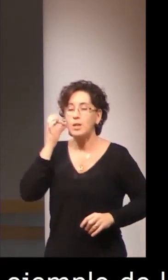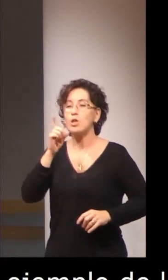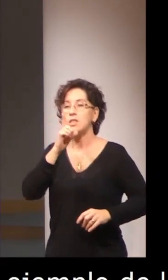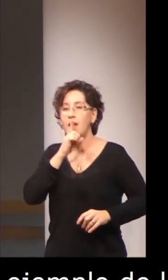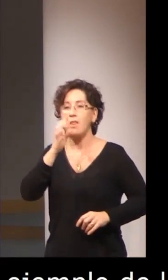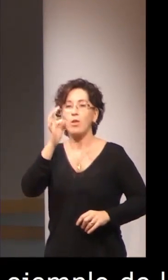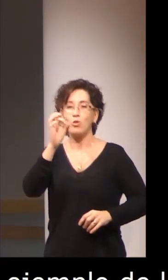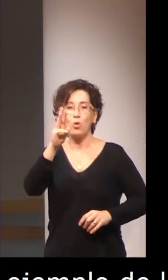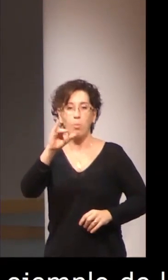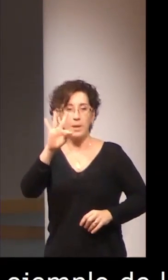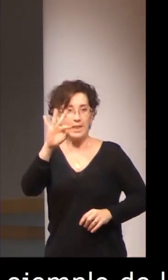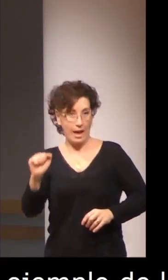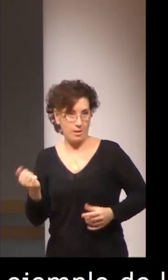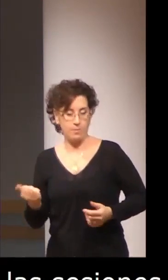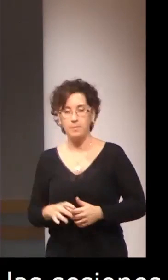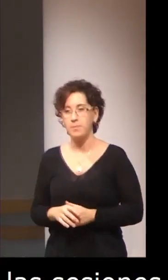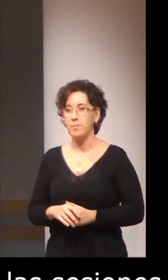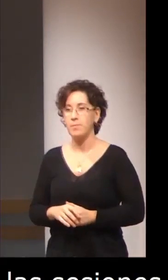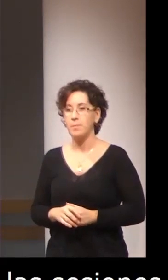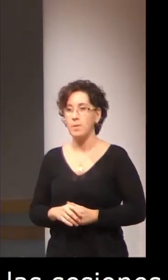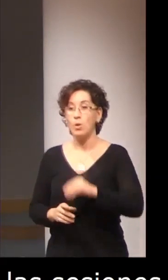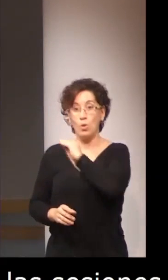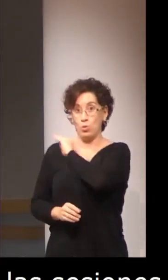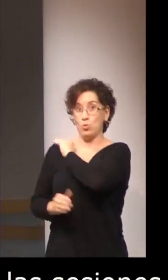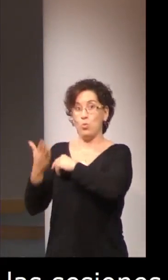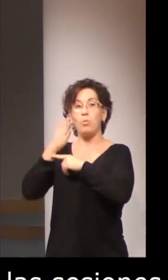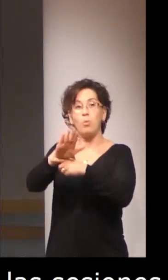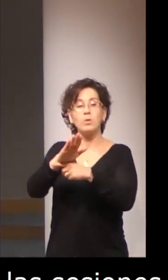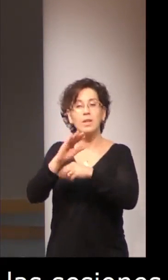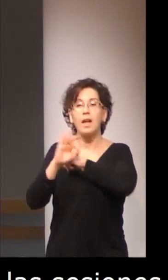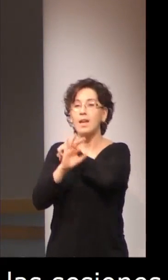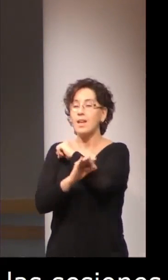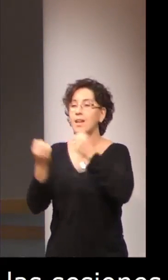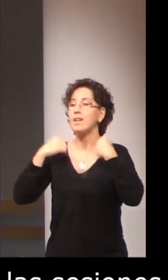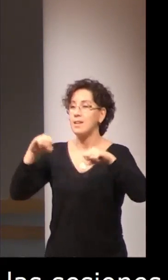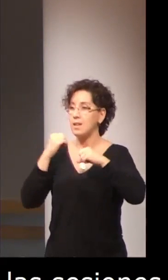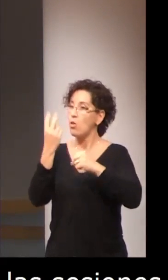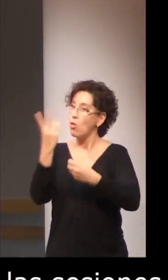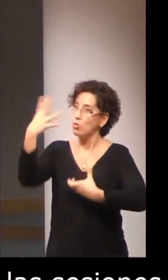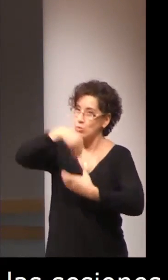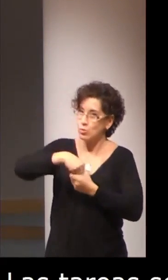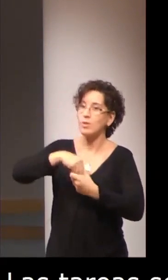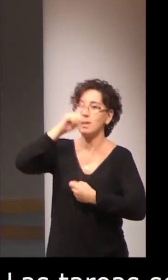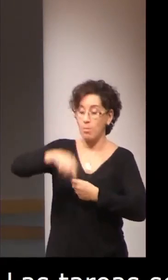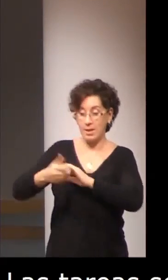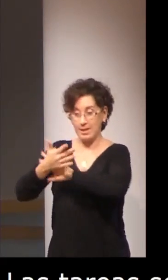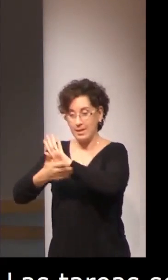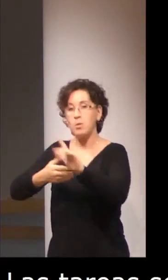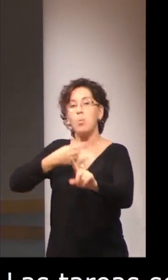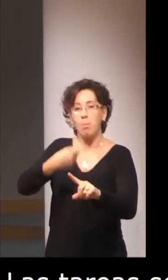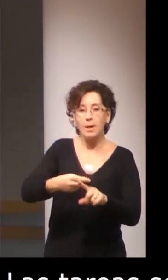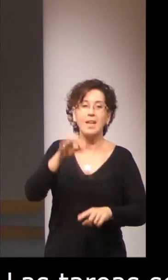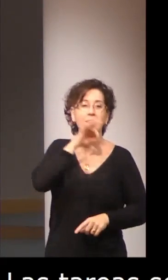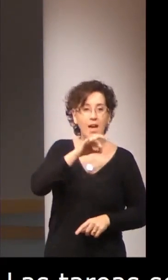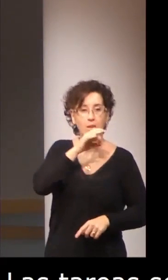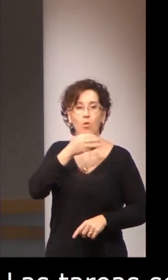las tareas según su propuesta incluían también Gallego y español o sea que lo que se a